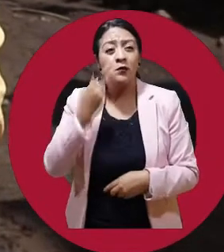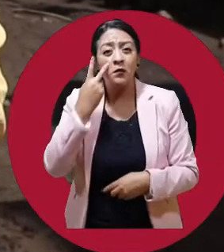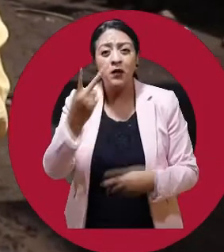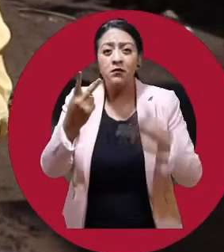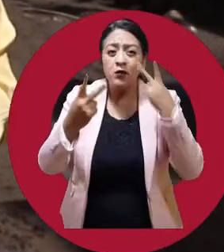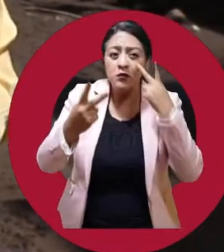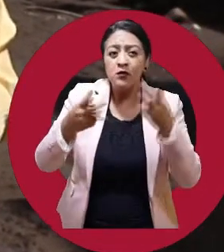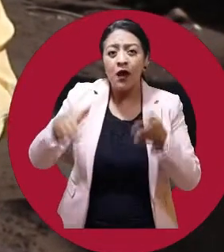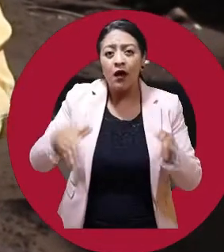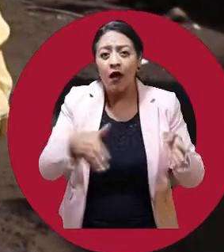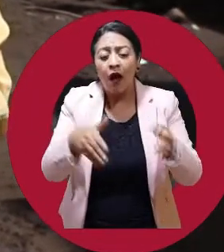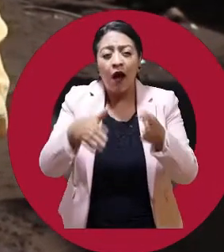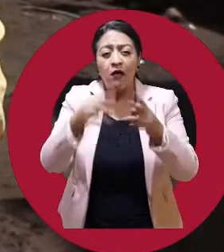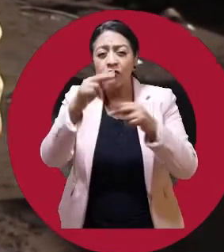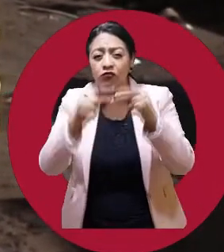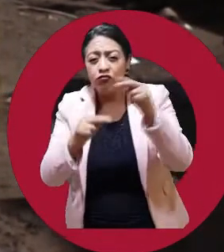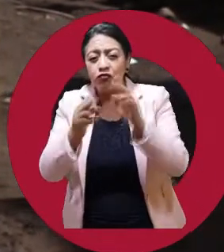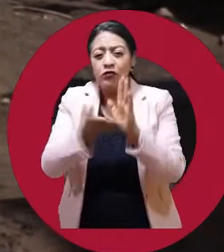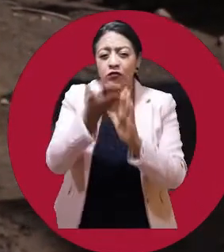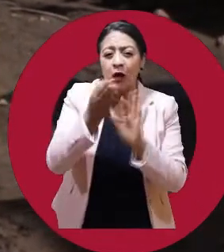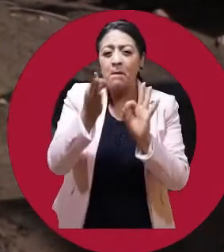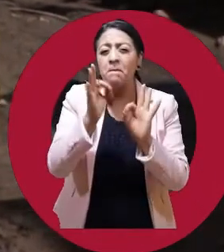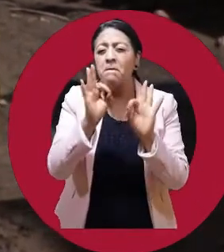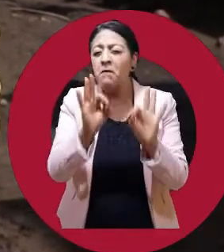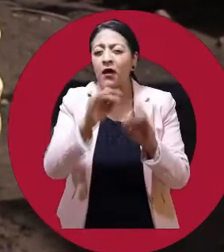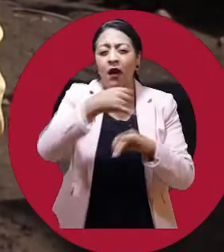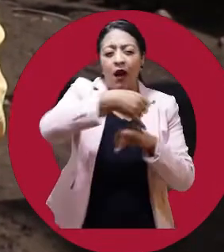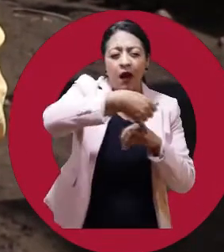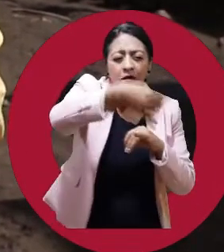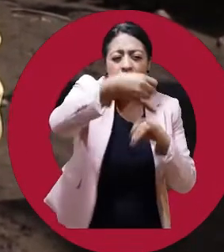verificando de que las líneas de fábrica